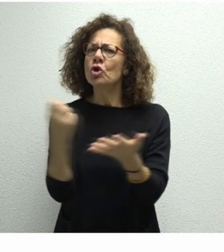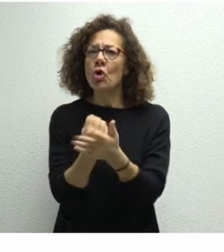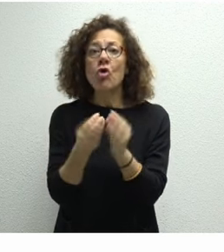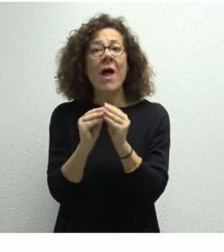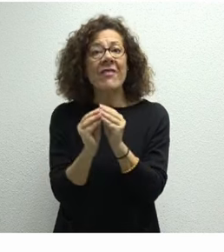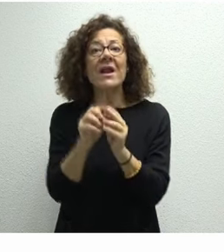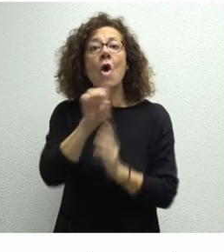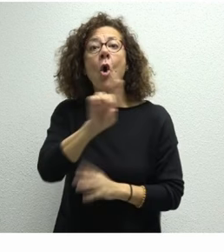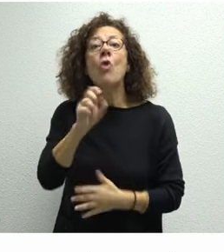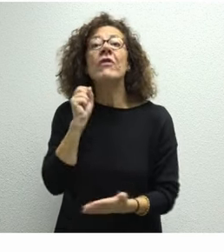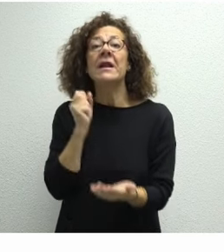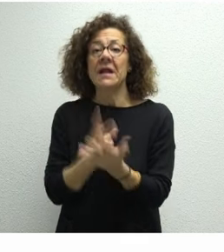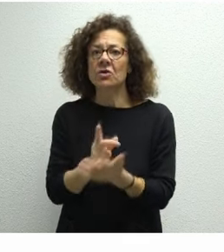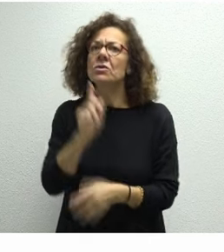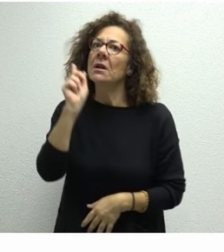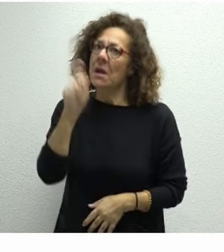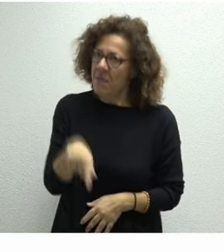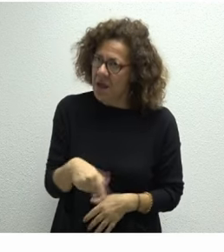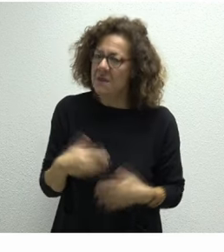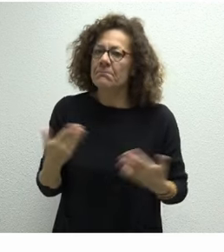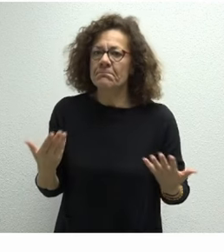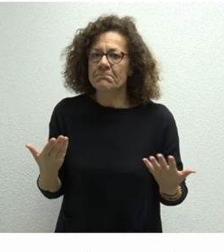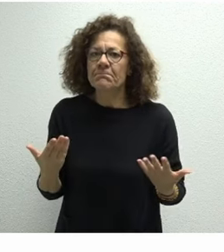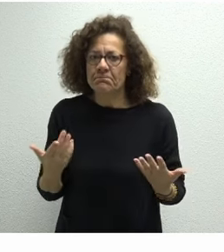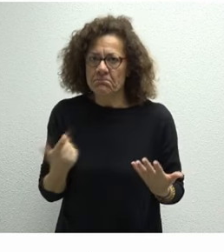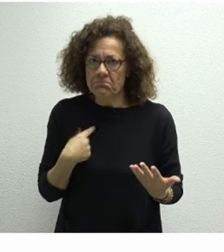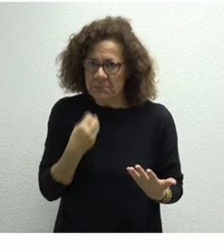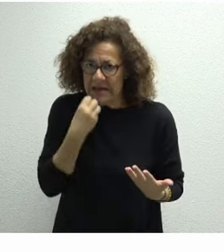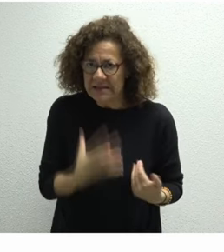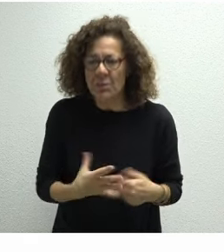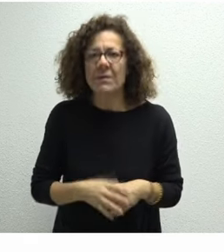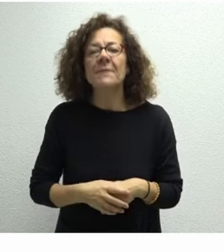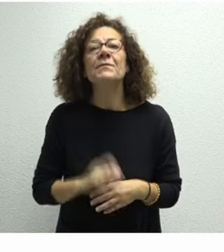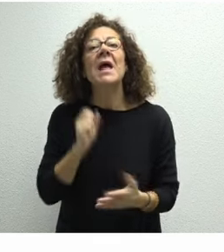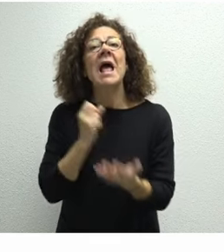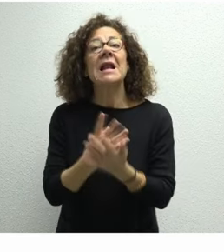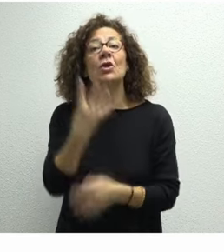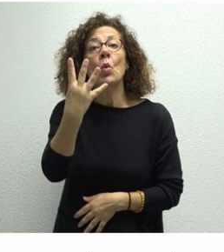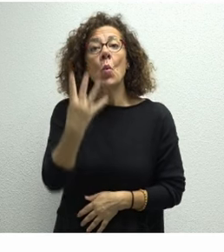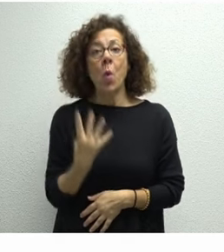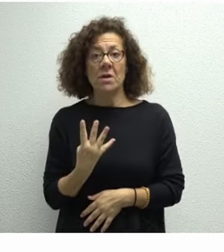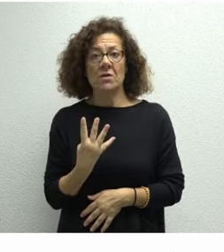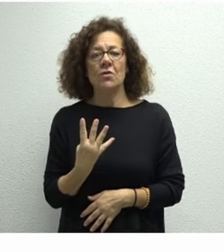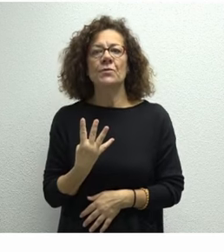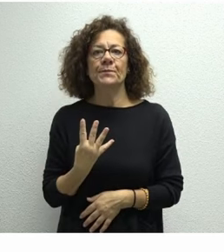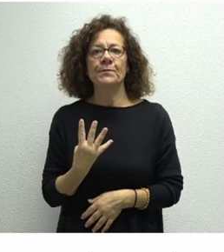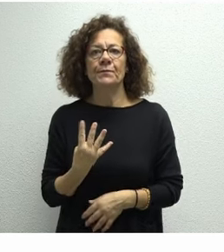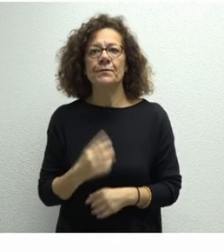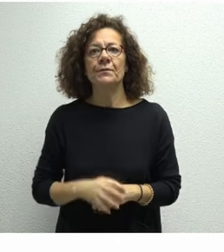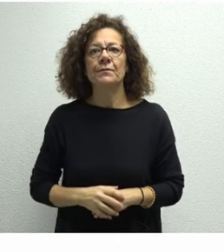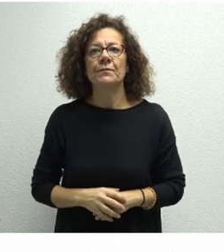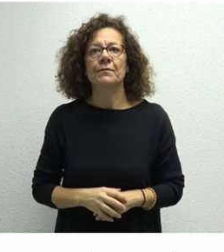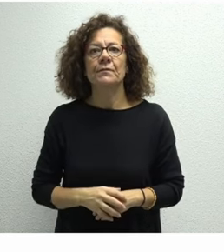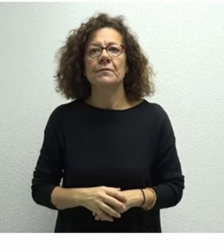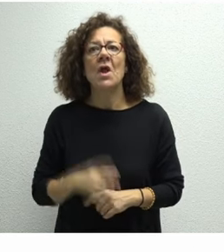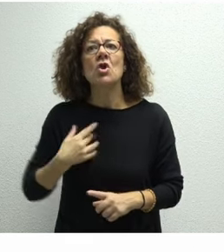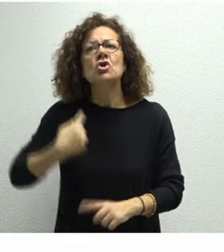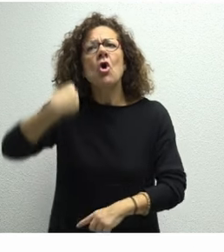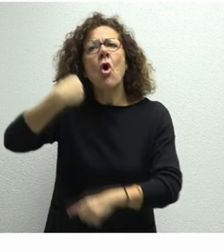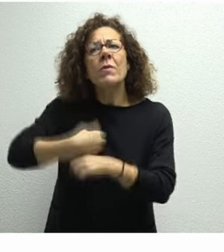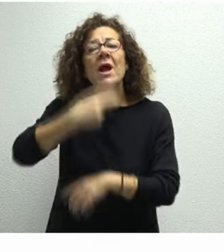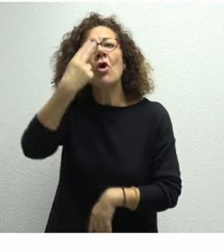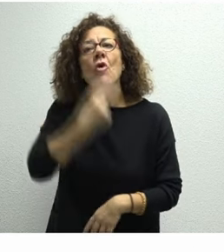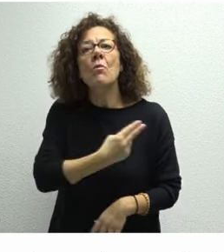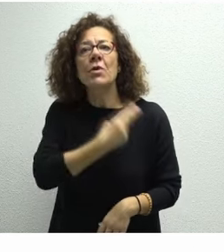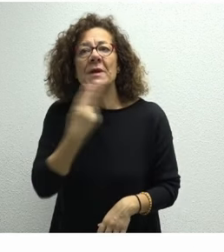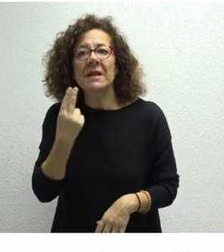11 retos que también es un es valioso el reto número cuatro eh nos obliga a comprometernos